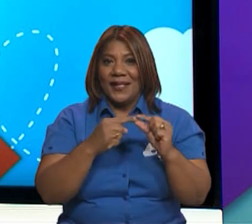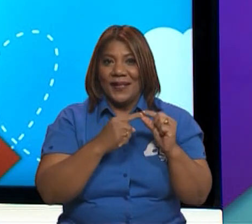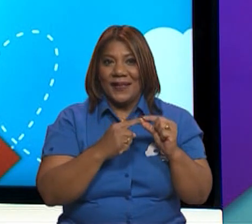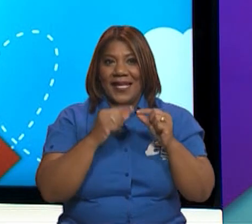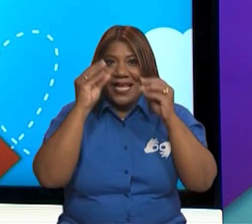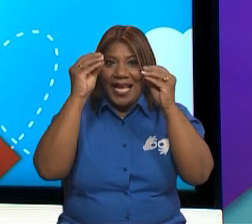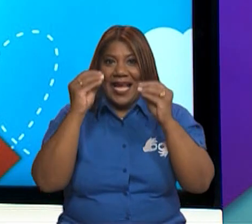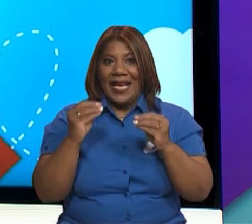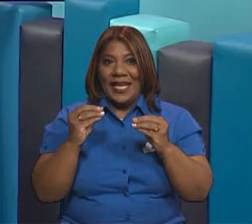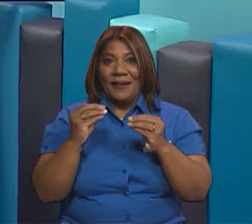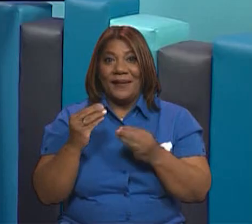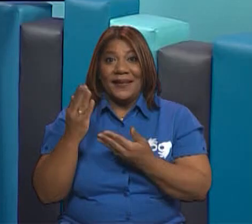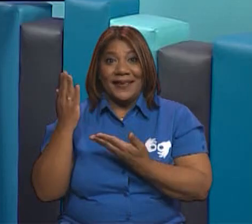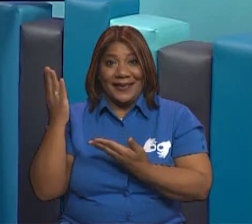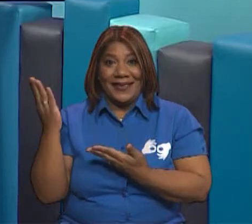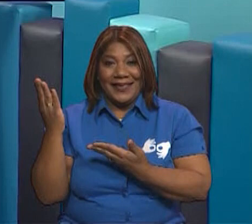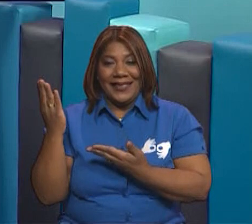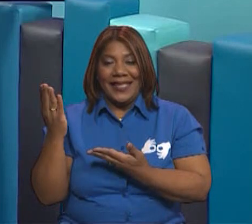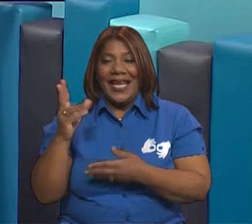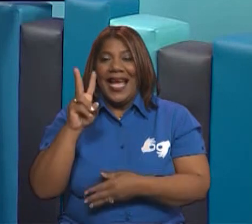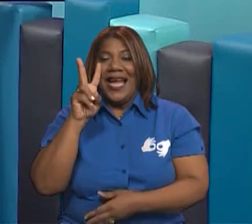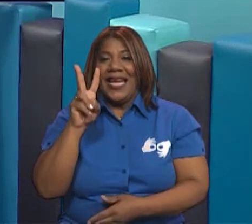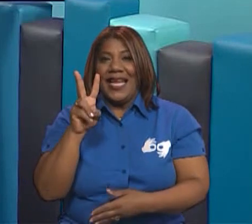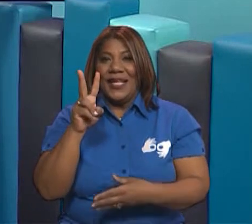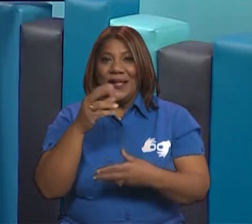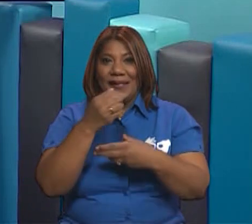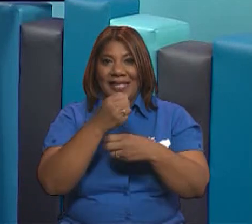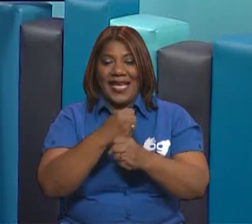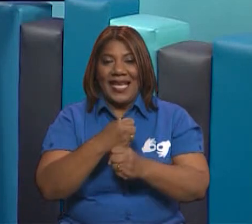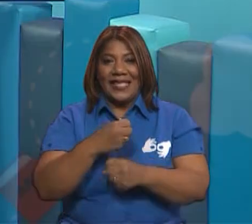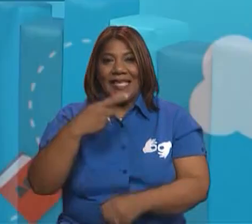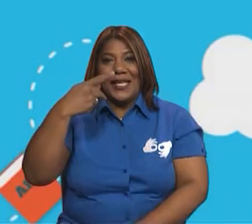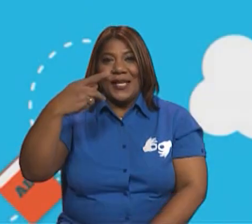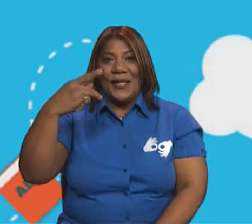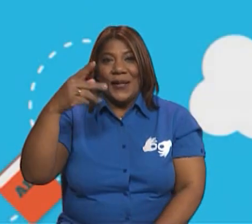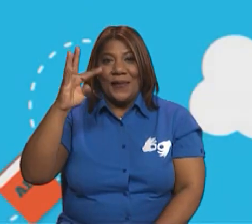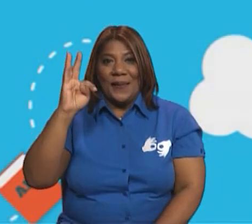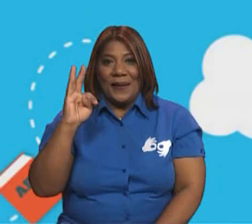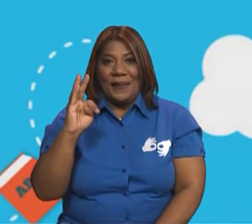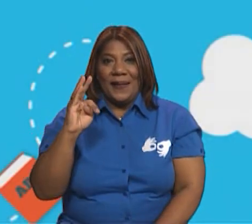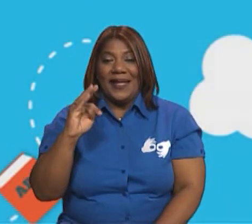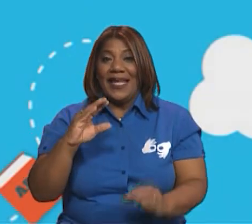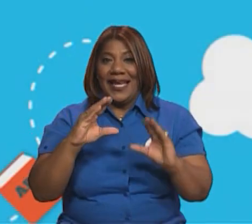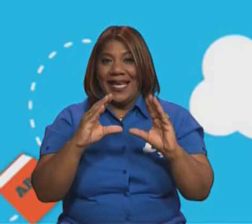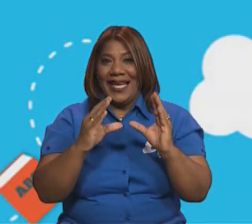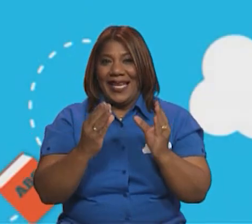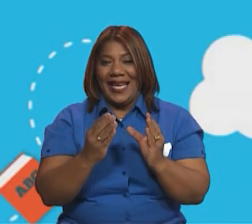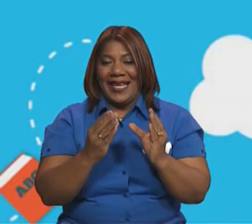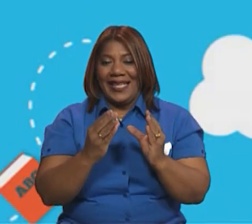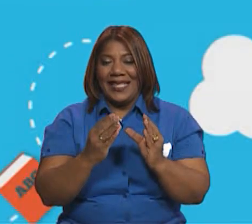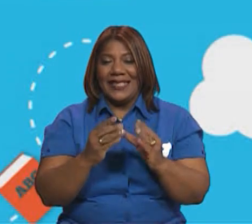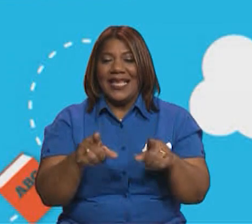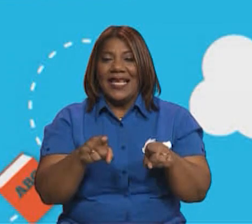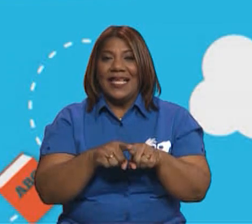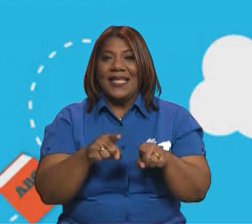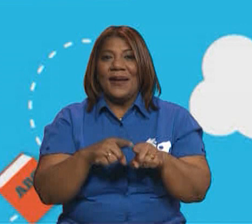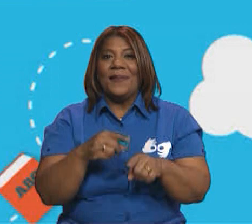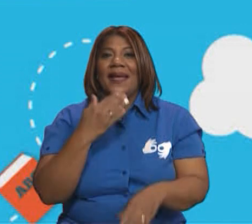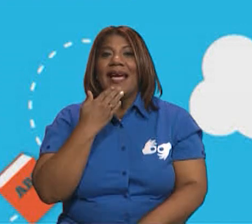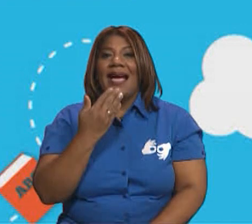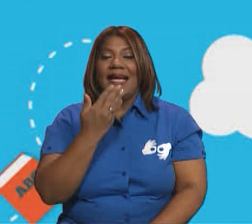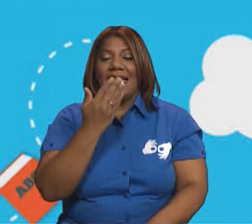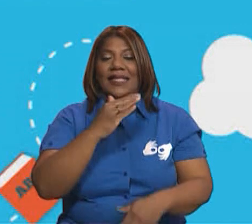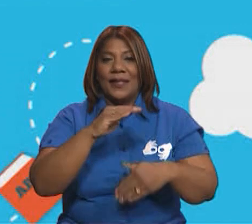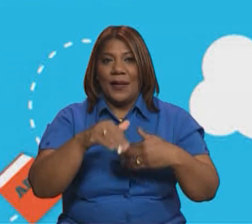las profesoras Adriana Valderrama y Alice de León por su participación en la elaboración de esta clase. También agradecemos